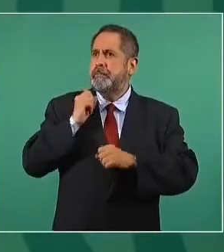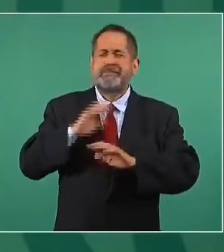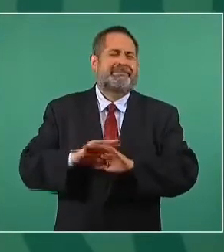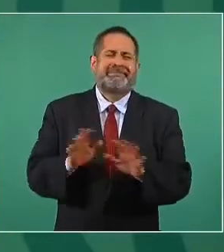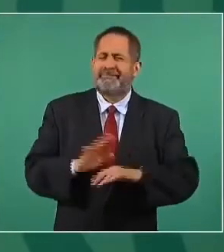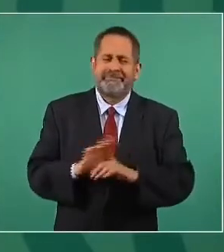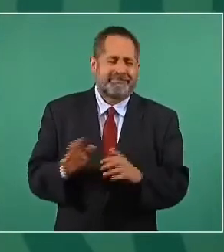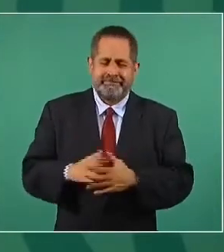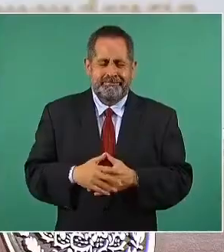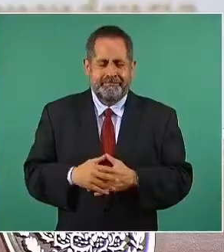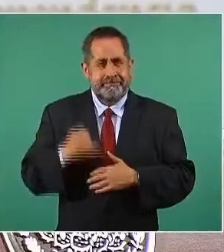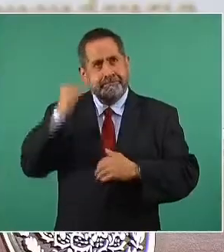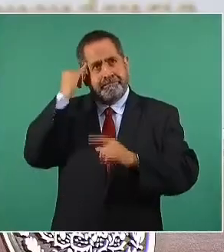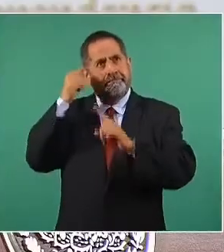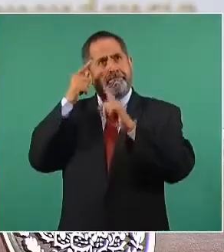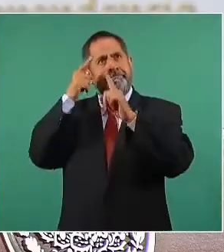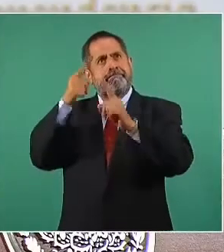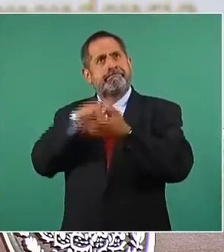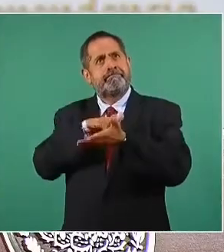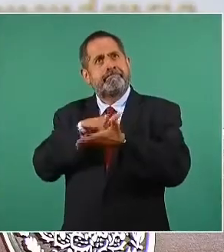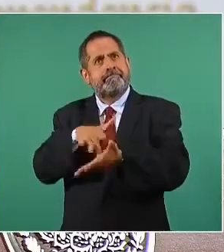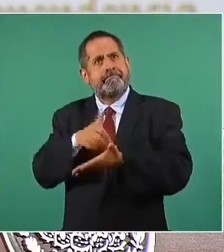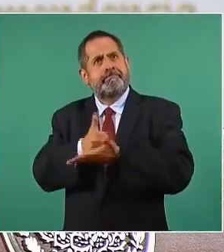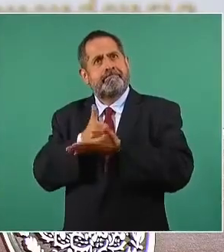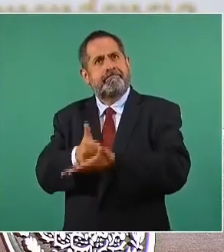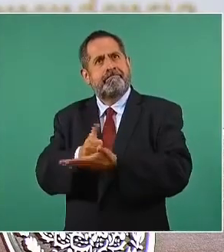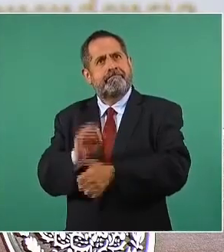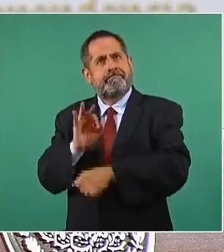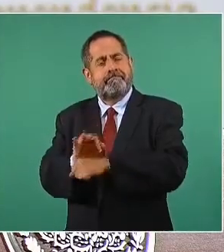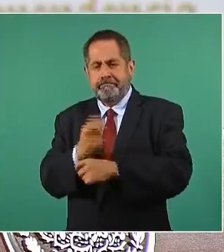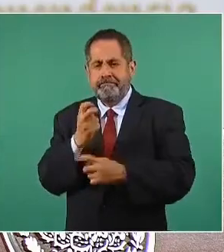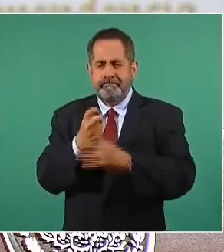tener ideales, tener principios,